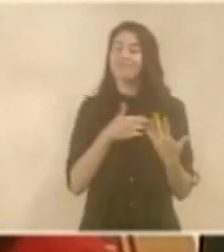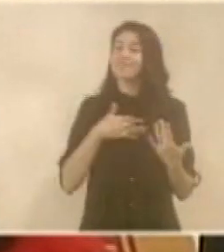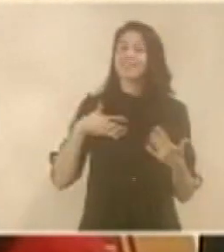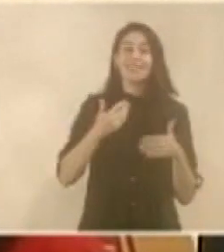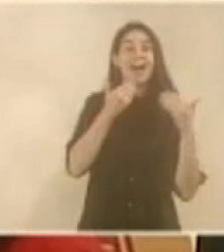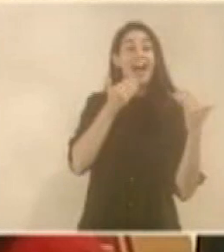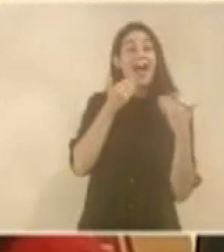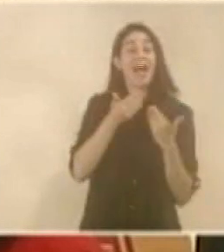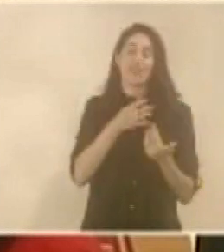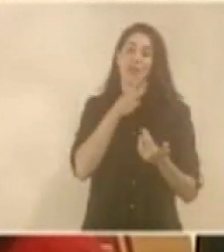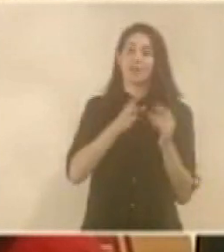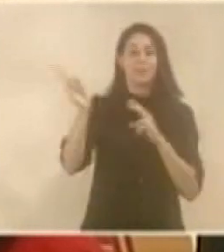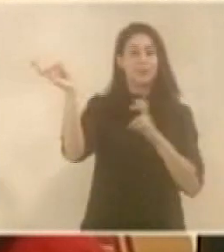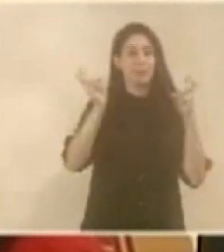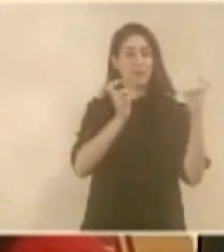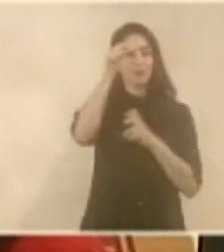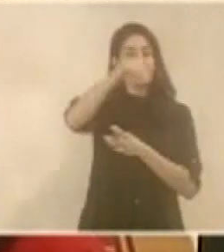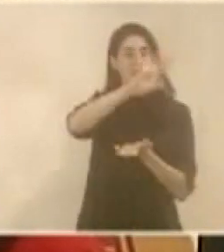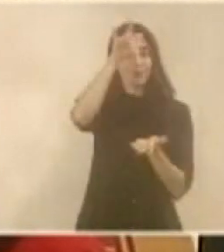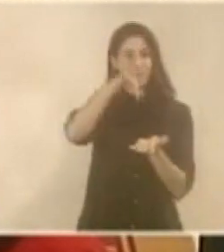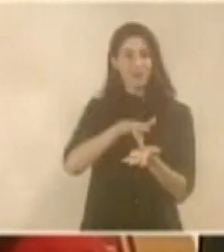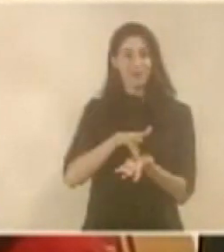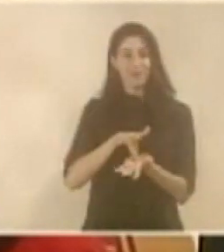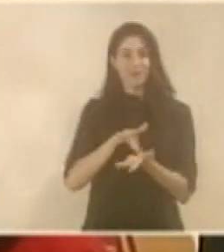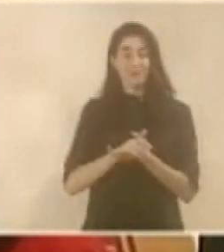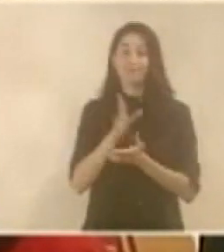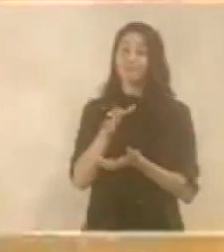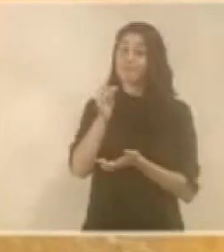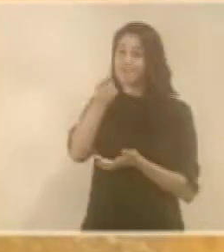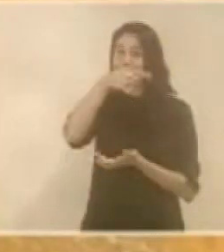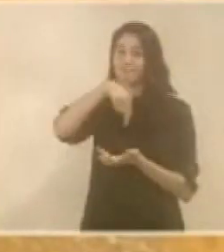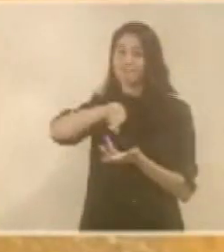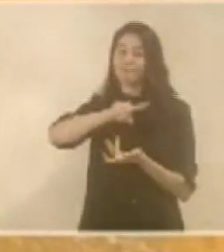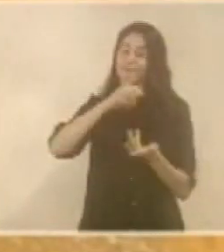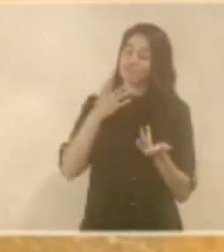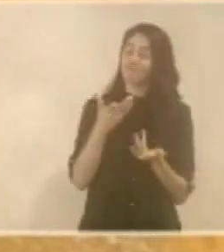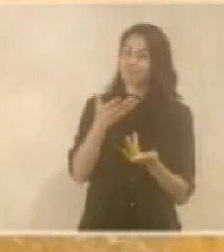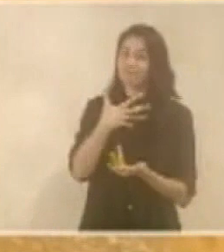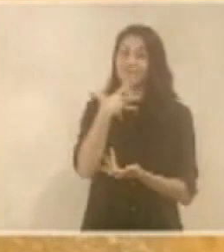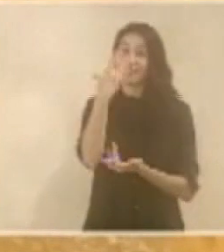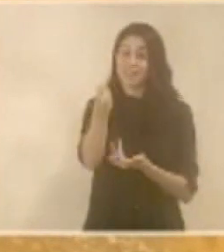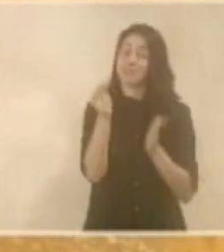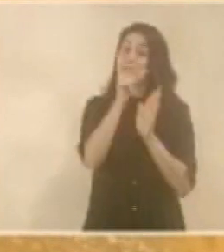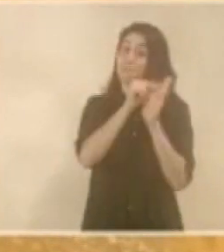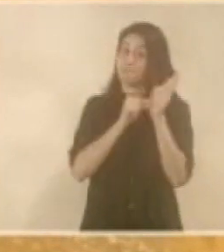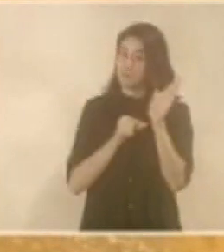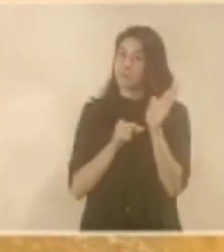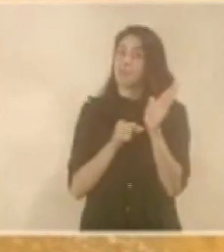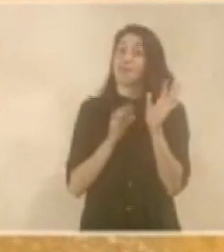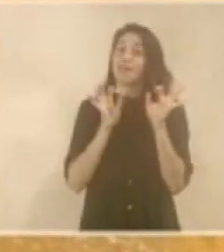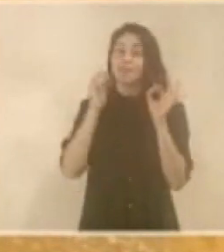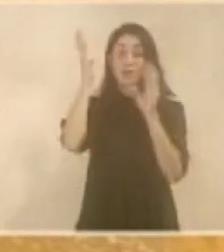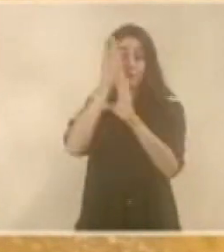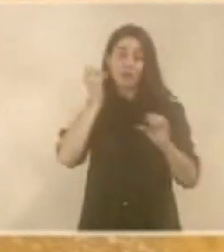a este acto y por su generosa comprensión ante las medidas de reducción de aforo y modificación del protocolo que nos hemos visto obligados a